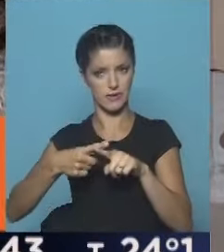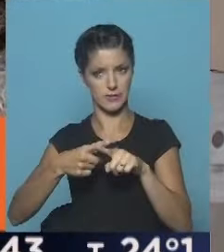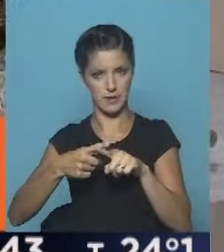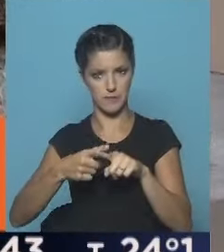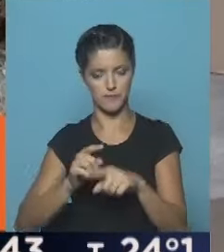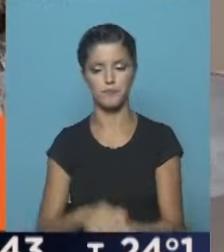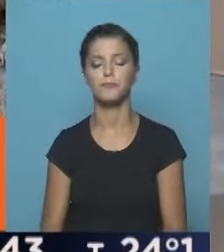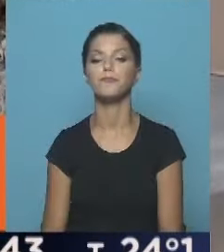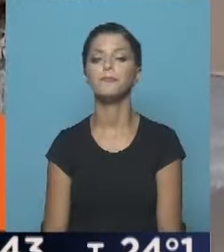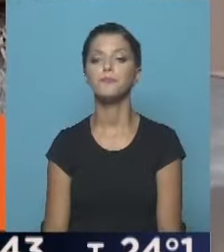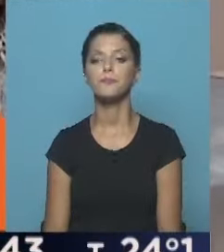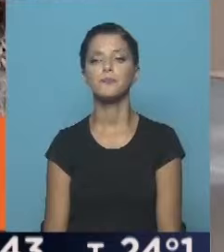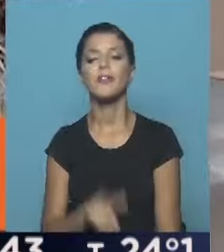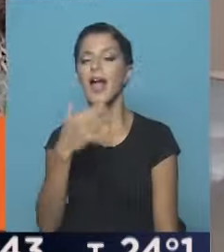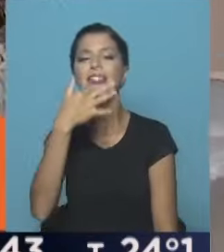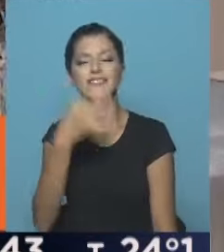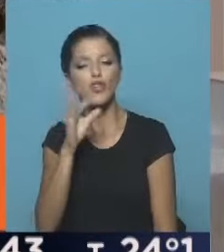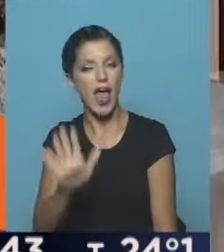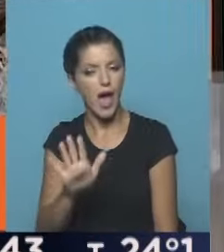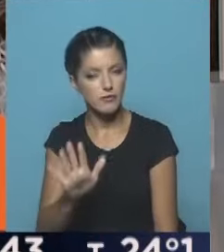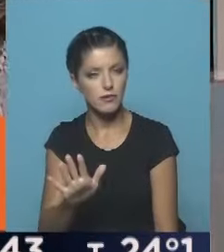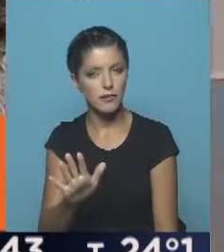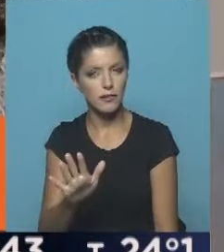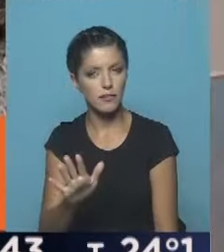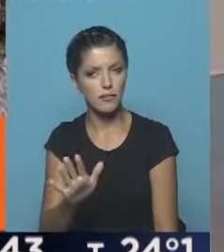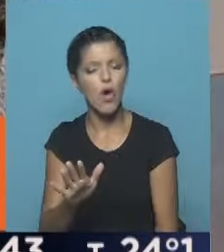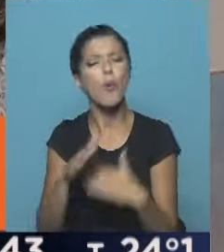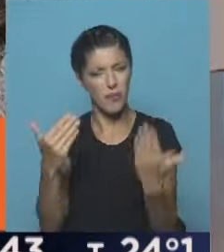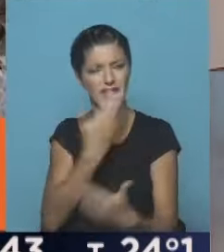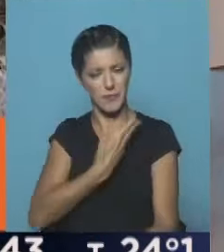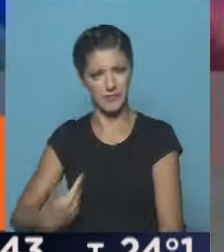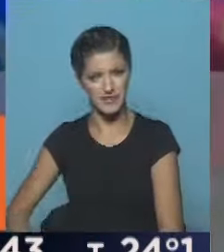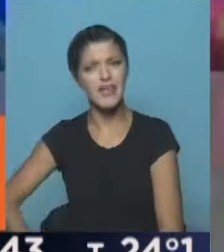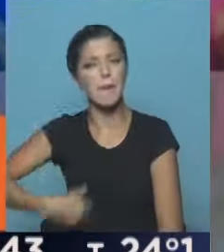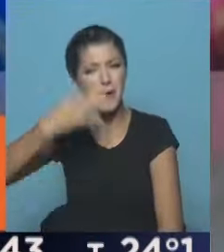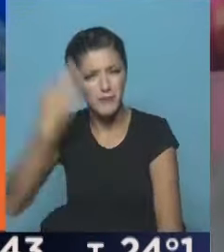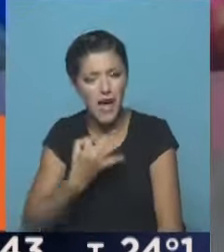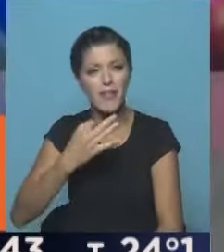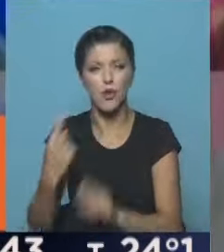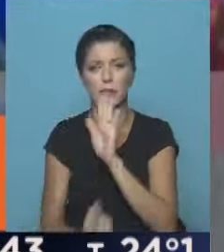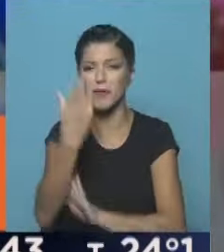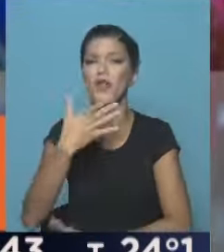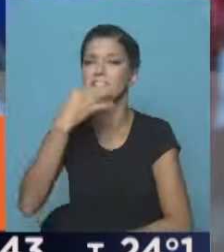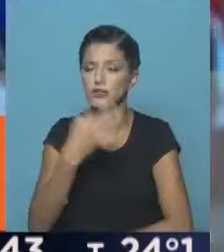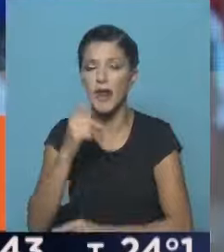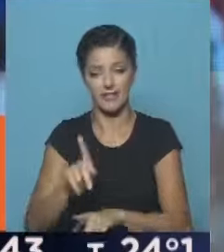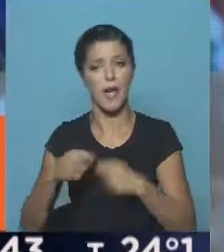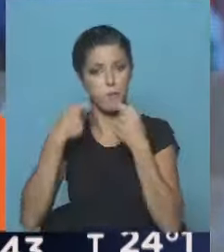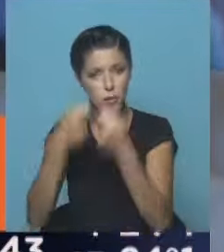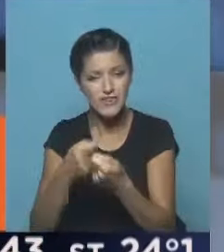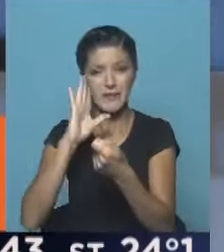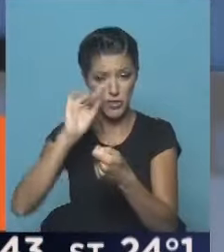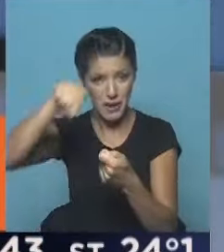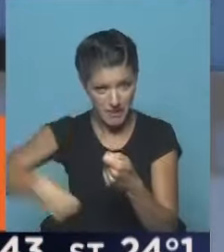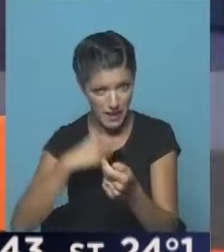medida como esta, ¿es posible, digamos, que Nicolás Maduro haya estado de acuerdo de entrada con una medida como esta que le iba a traer tantos